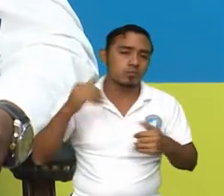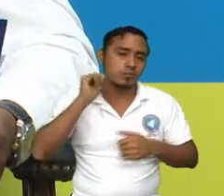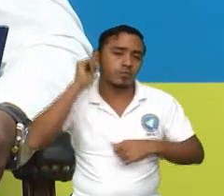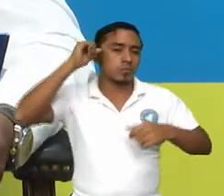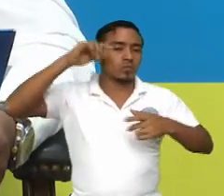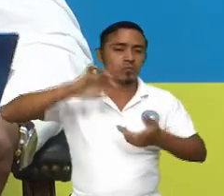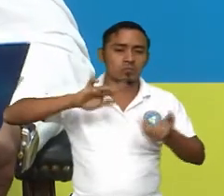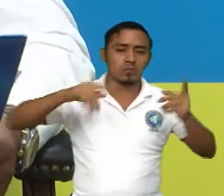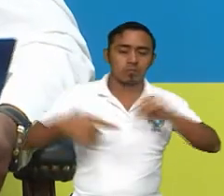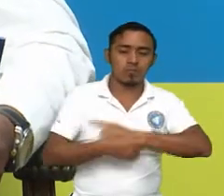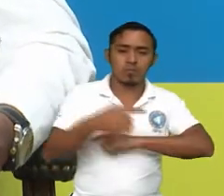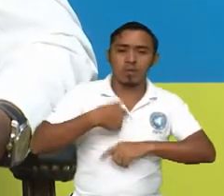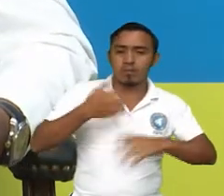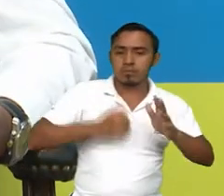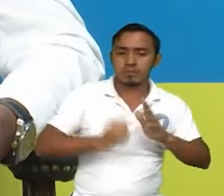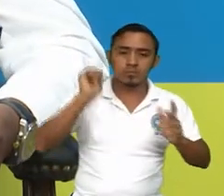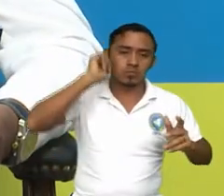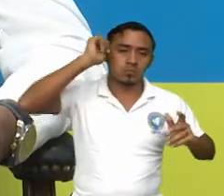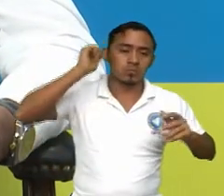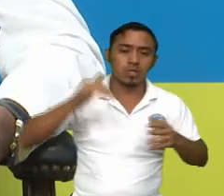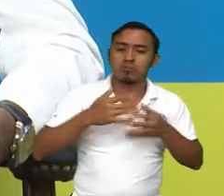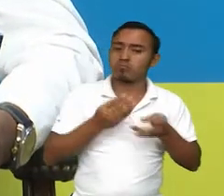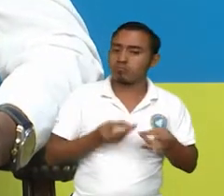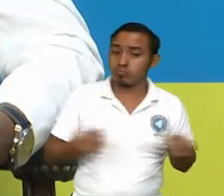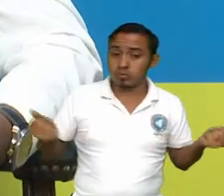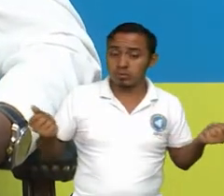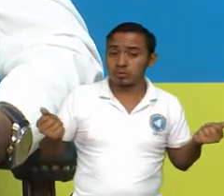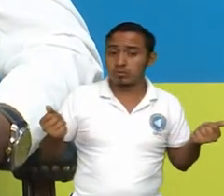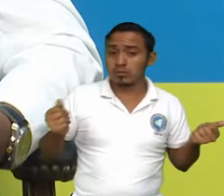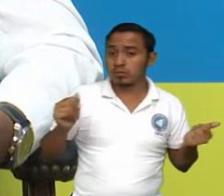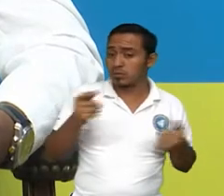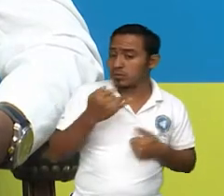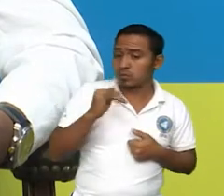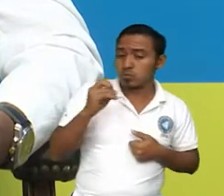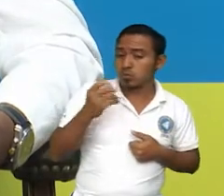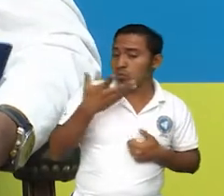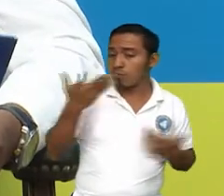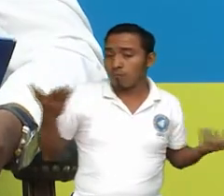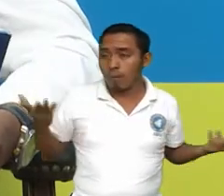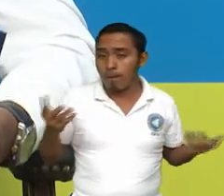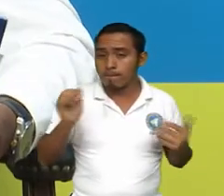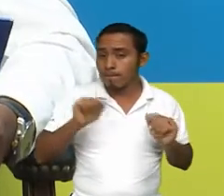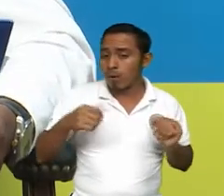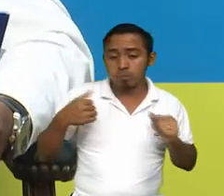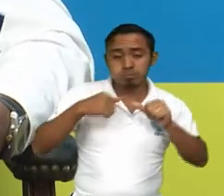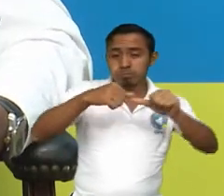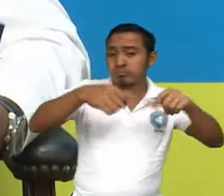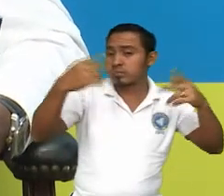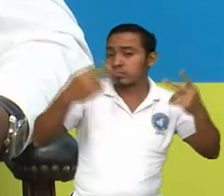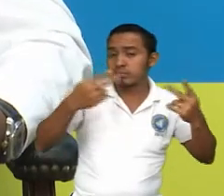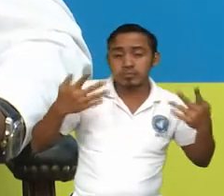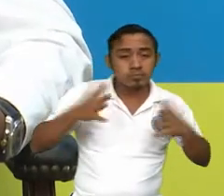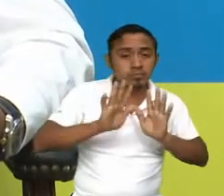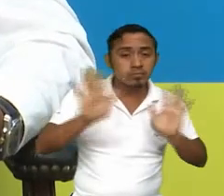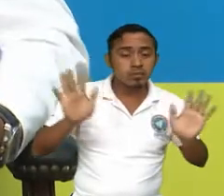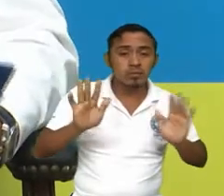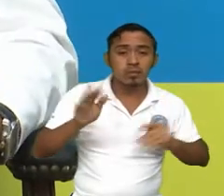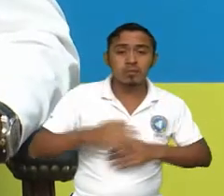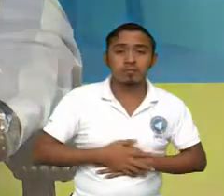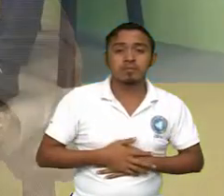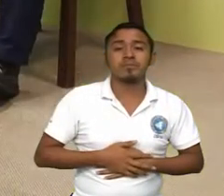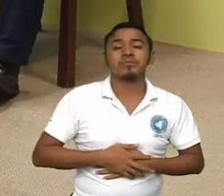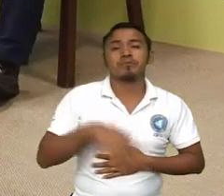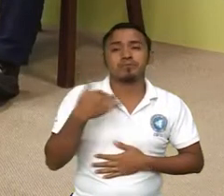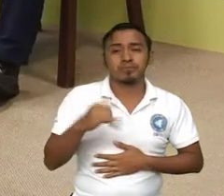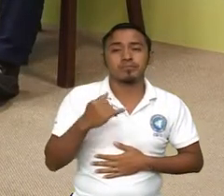o que mi hijo crezca y hace va a sanar sino que tiene que va a convivir con ella pues hasta que yo lo llame si